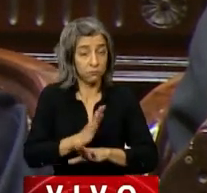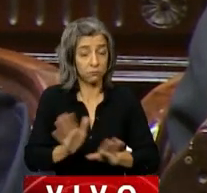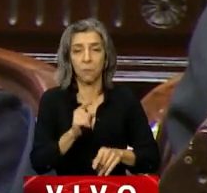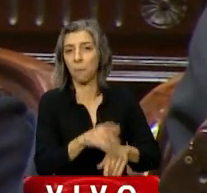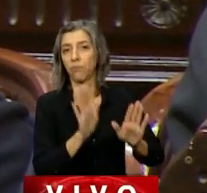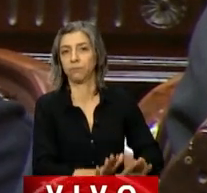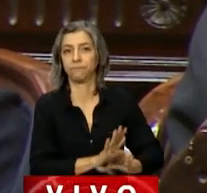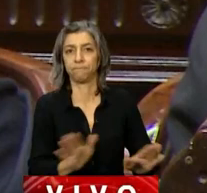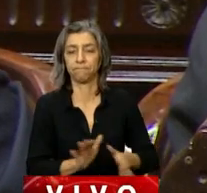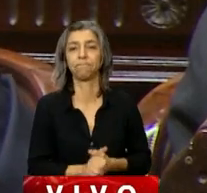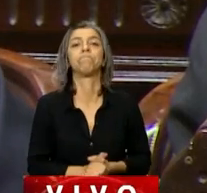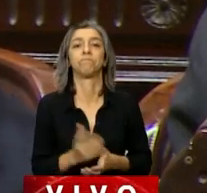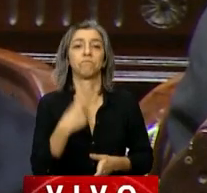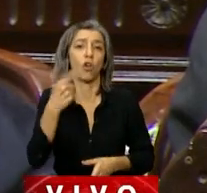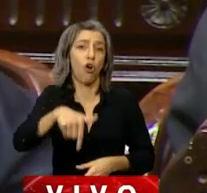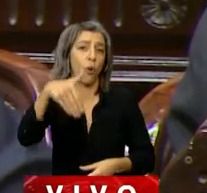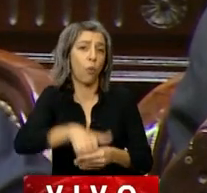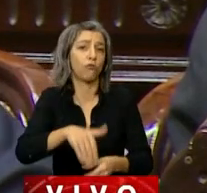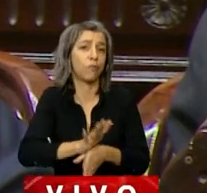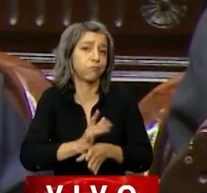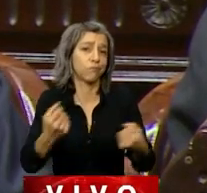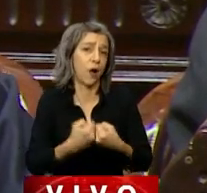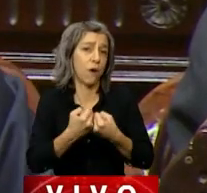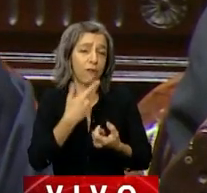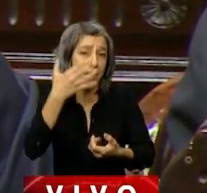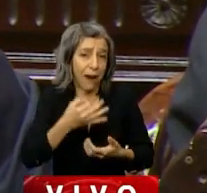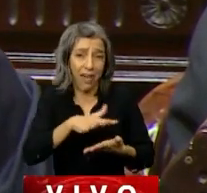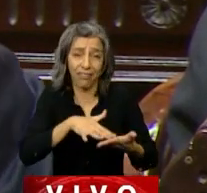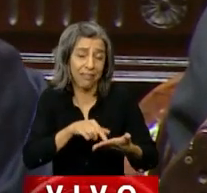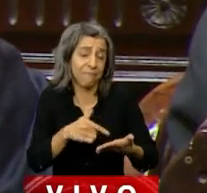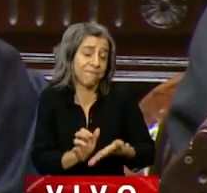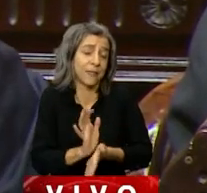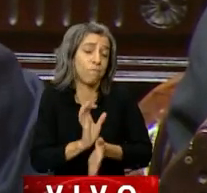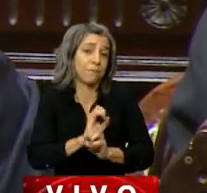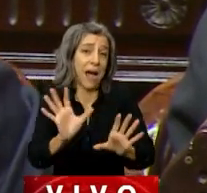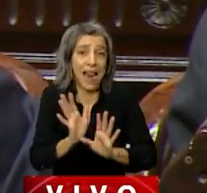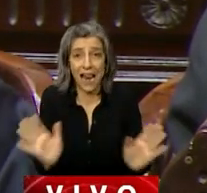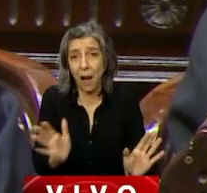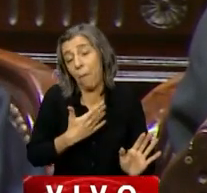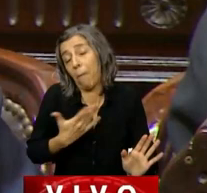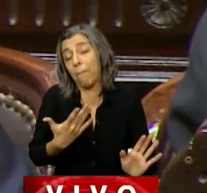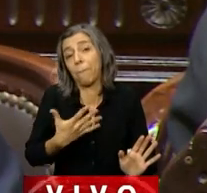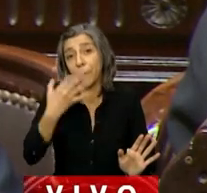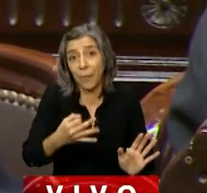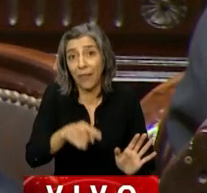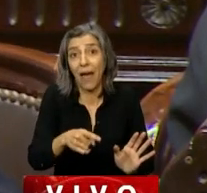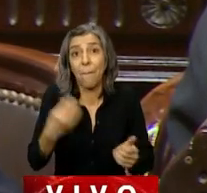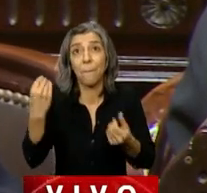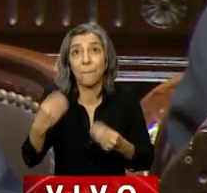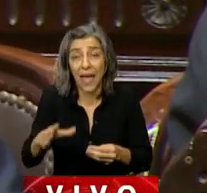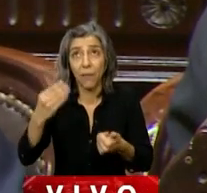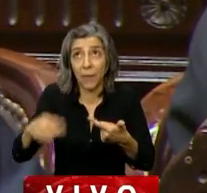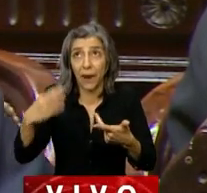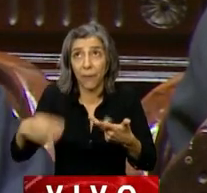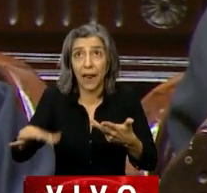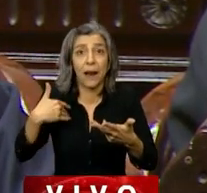Lamentablemente nos encontramos hoy votando un mal acuerdo, pero sería irresponsable perder aún más recursos.